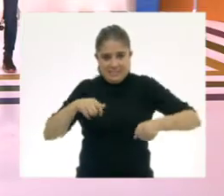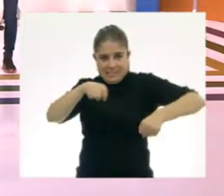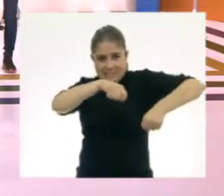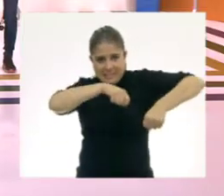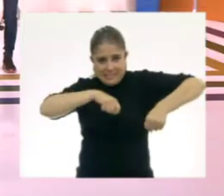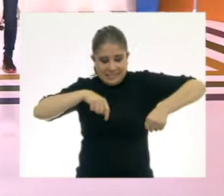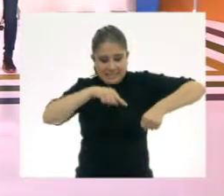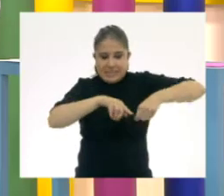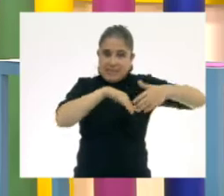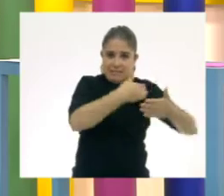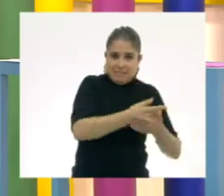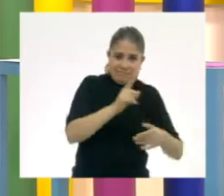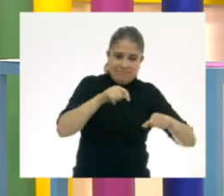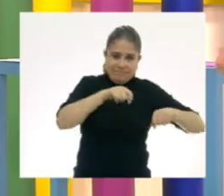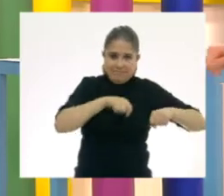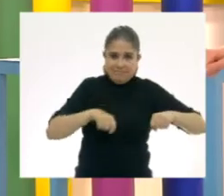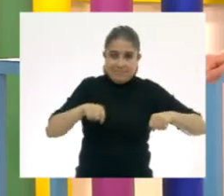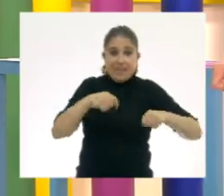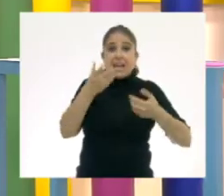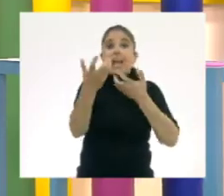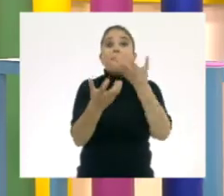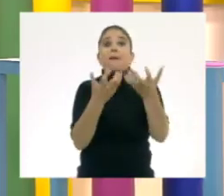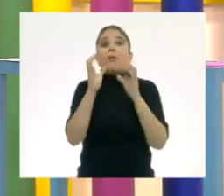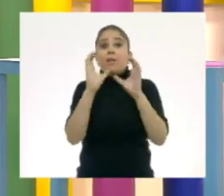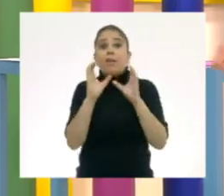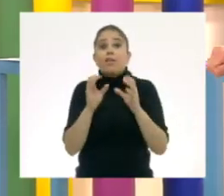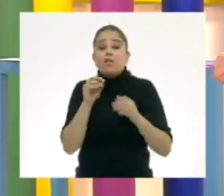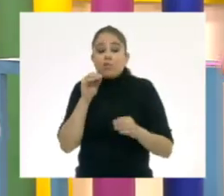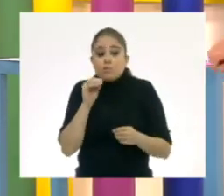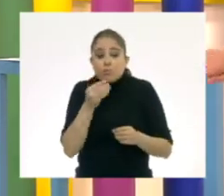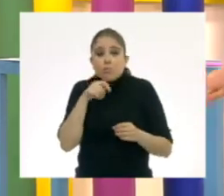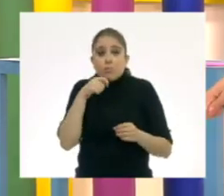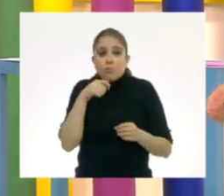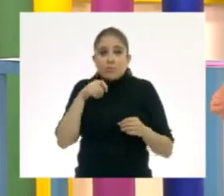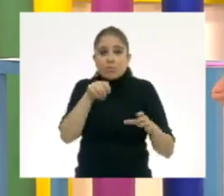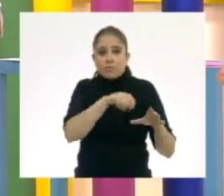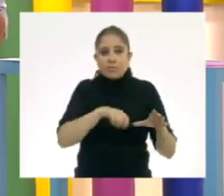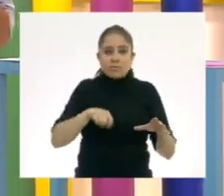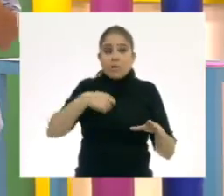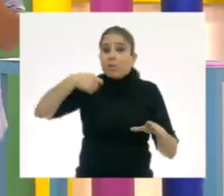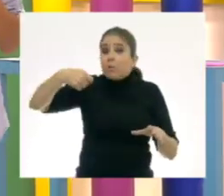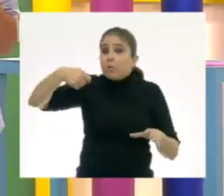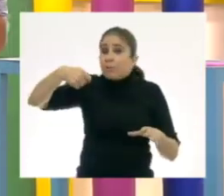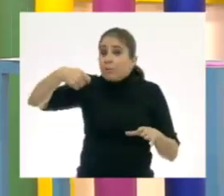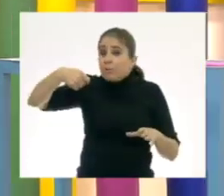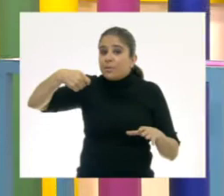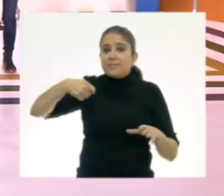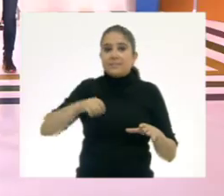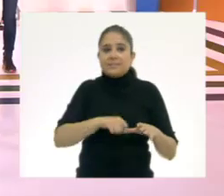probar. No se vaya a quemar, maestro. Sóplele antes. A ver. Pero sí.